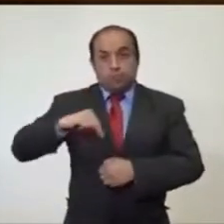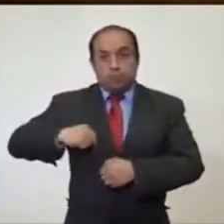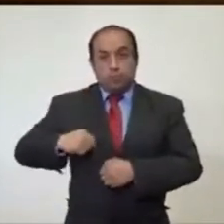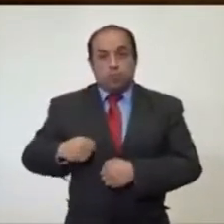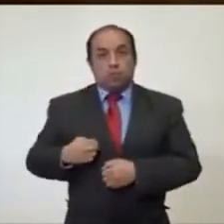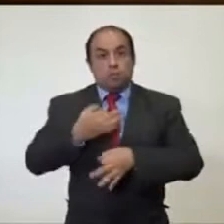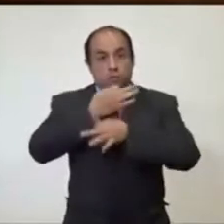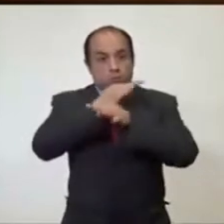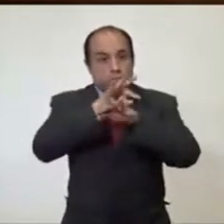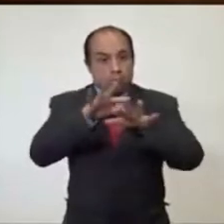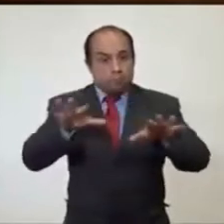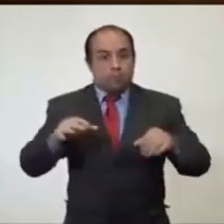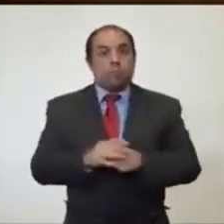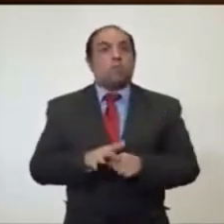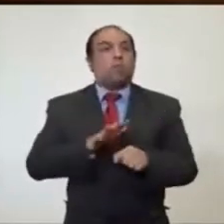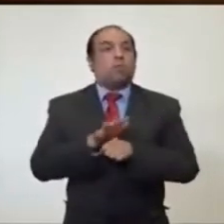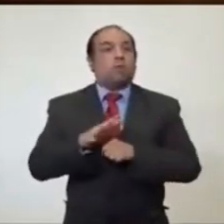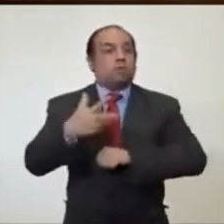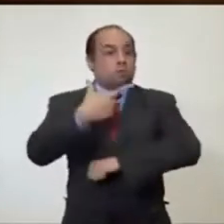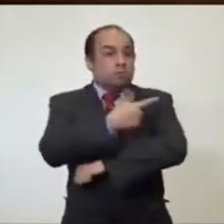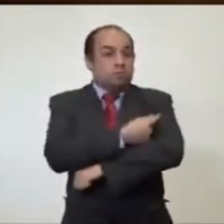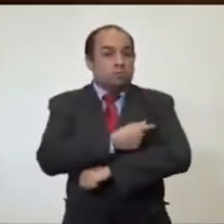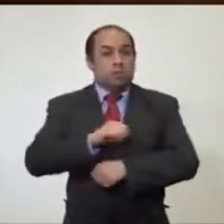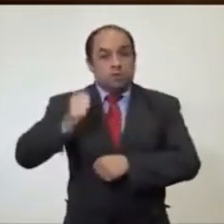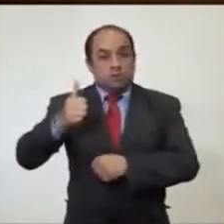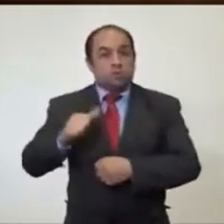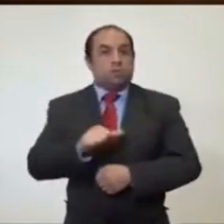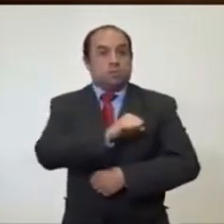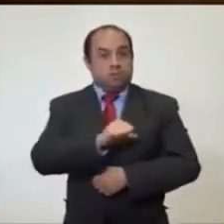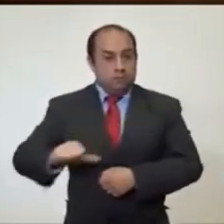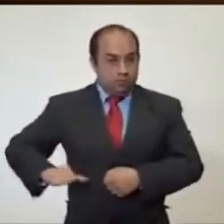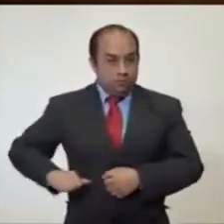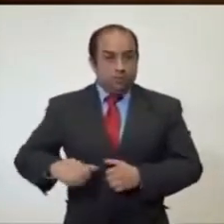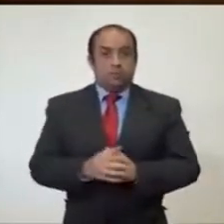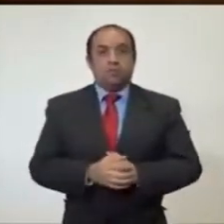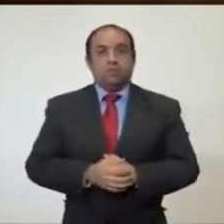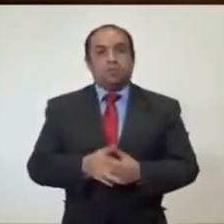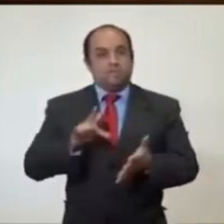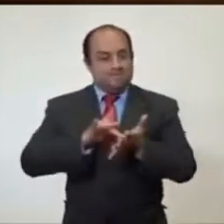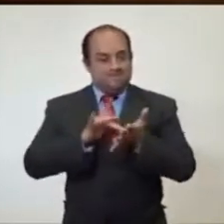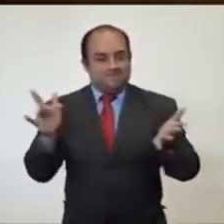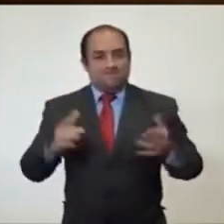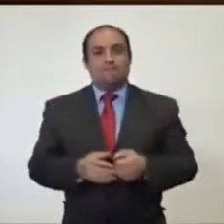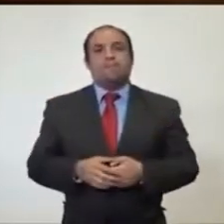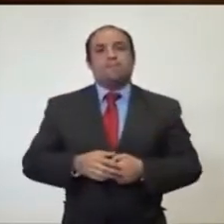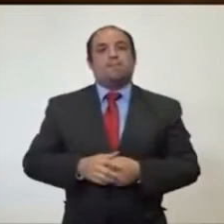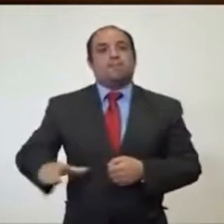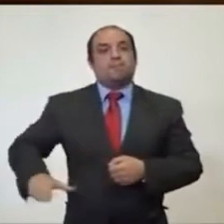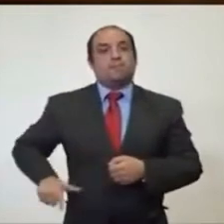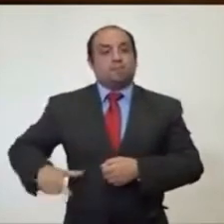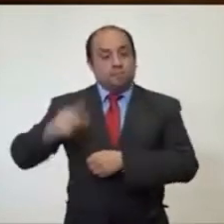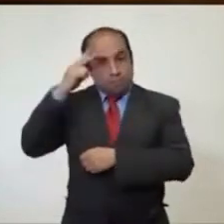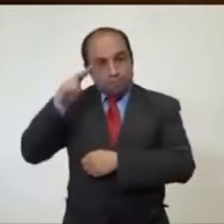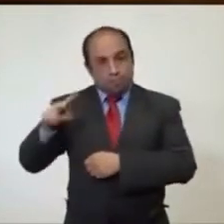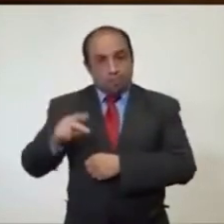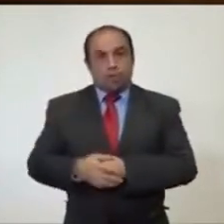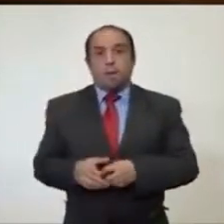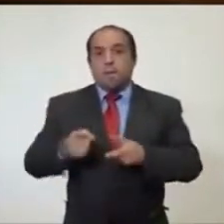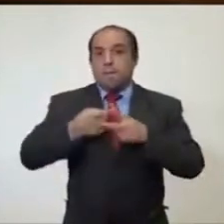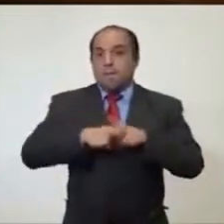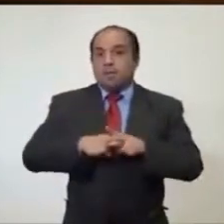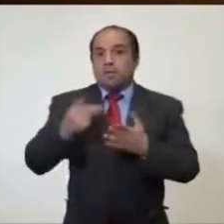estaremos dando los detalles de la vacunación para las otras alcaldías muchas gracias al gobierno de méxico